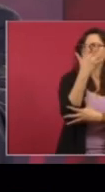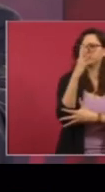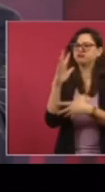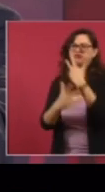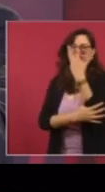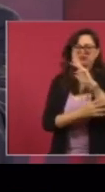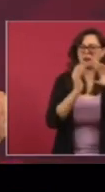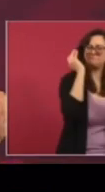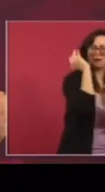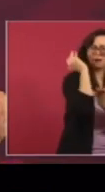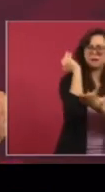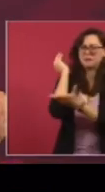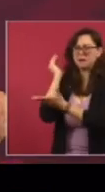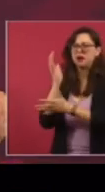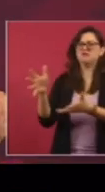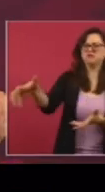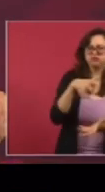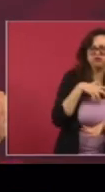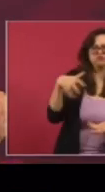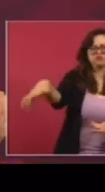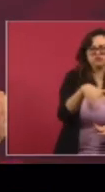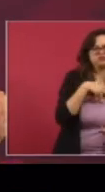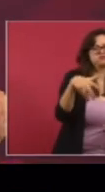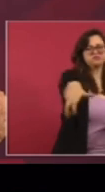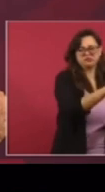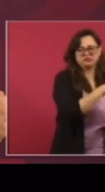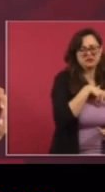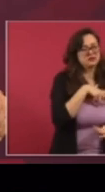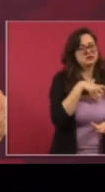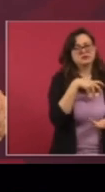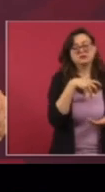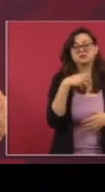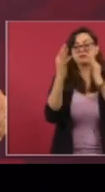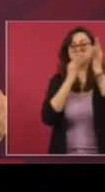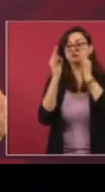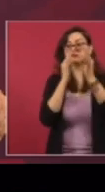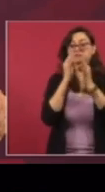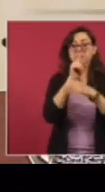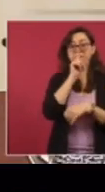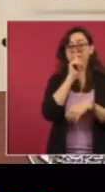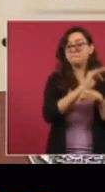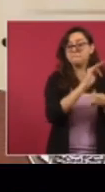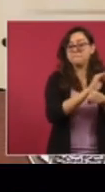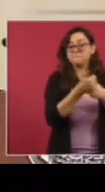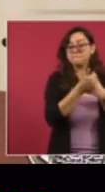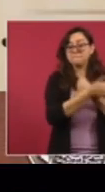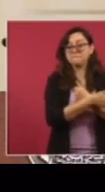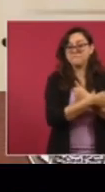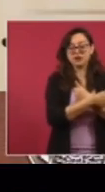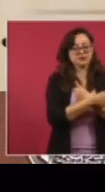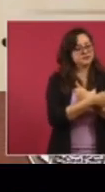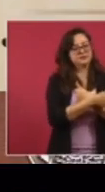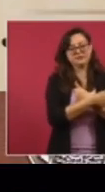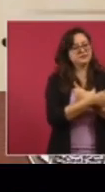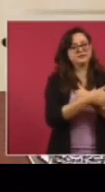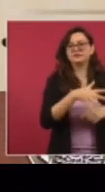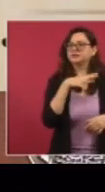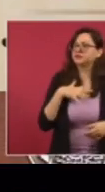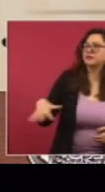económico pues sepan sus encandilados que estos grupos de intereses criados a los que tanto